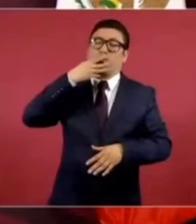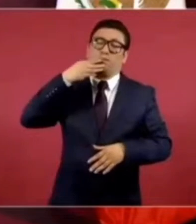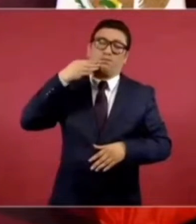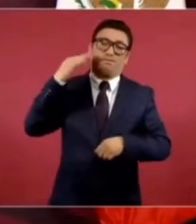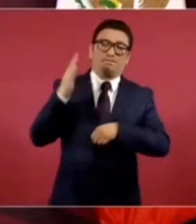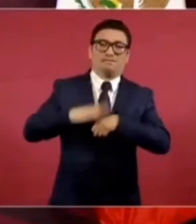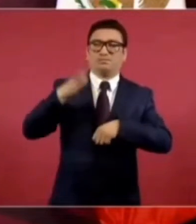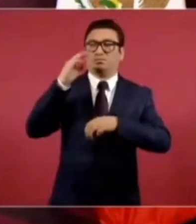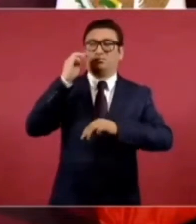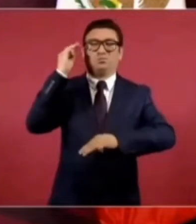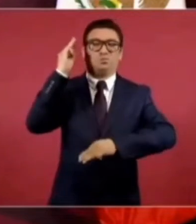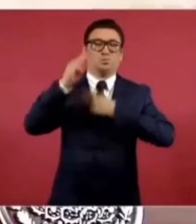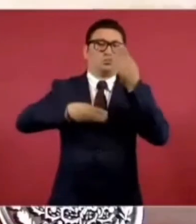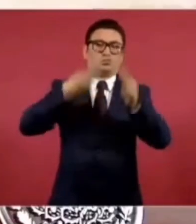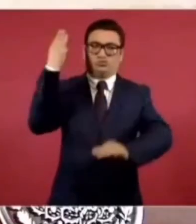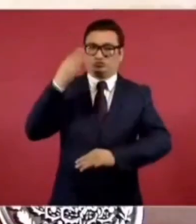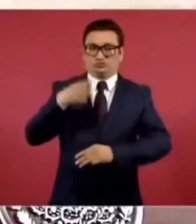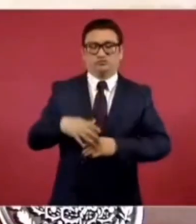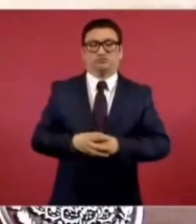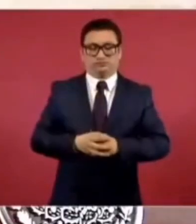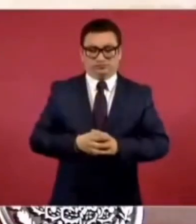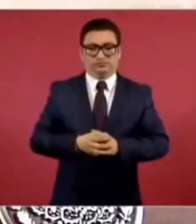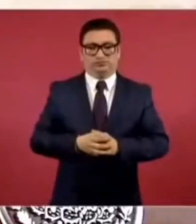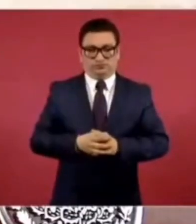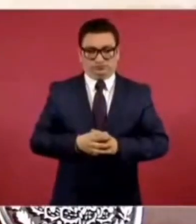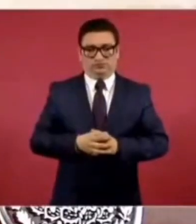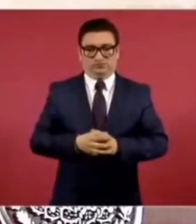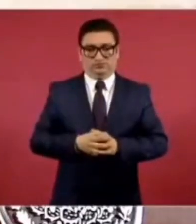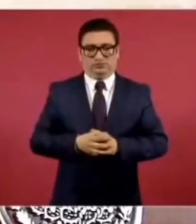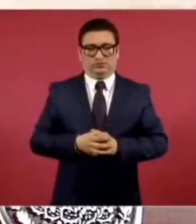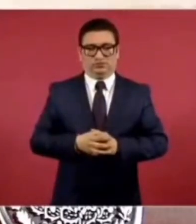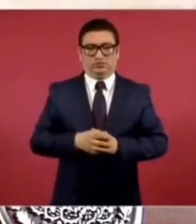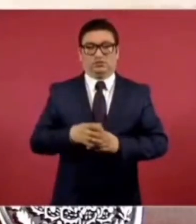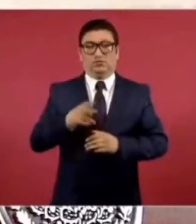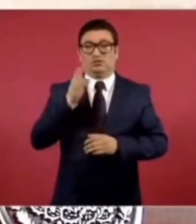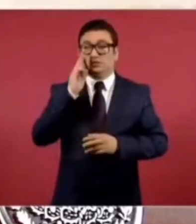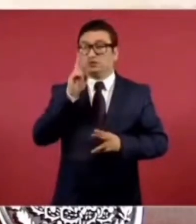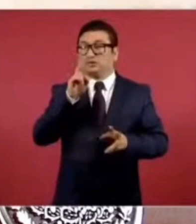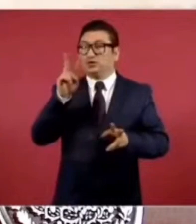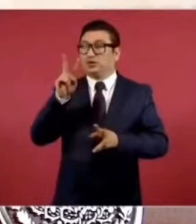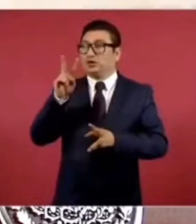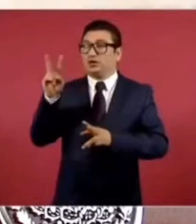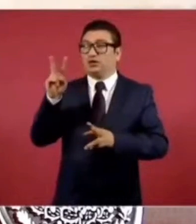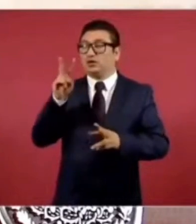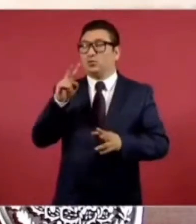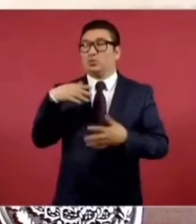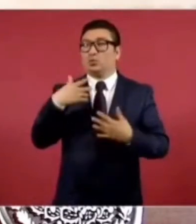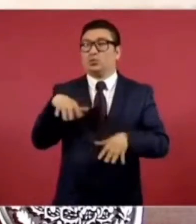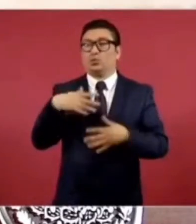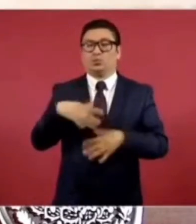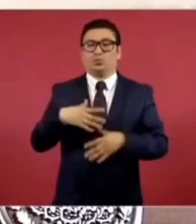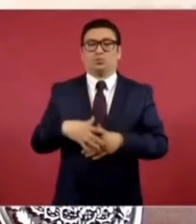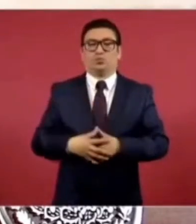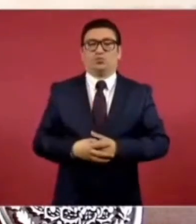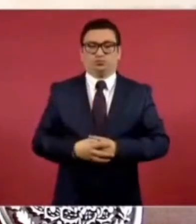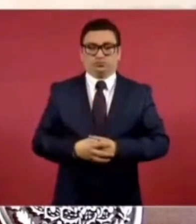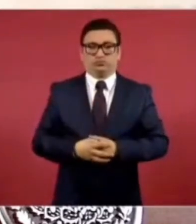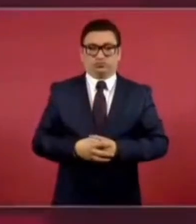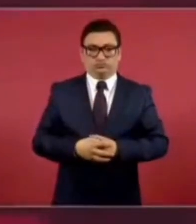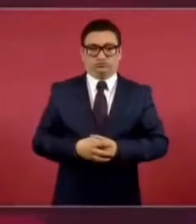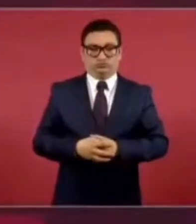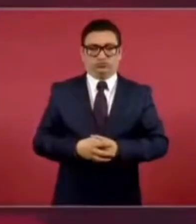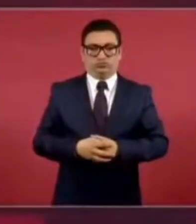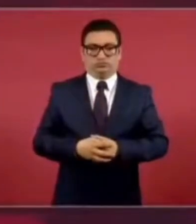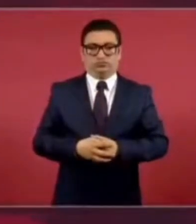mundo más ahí dos o tres cosas que este no deberían de